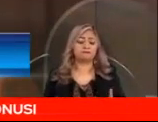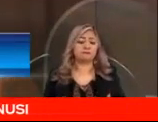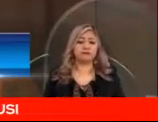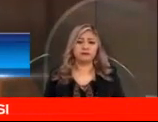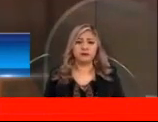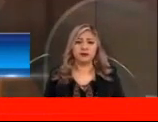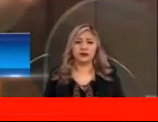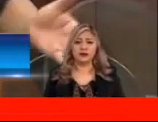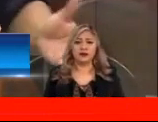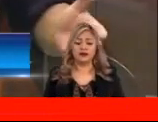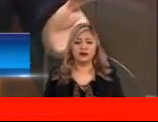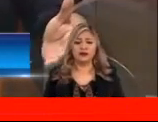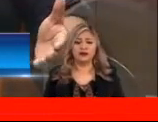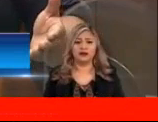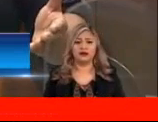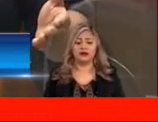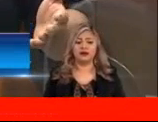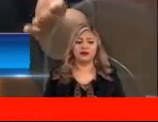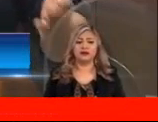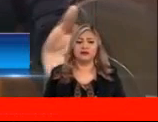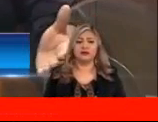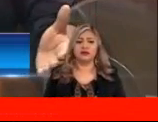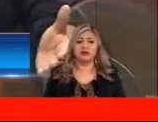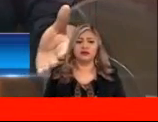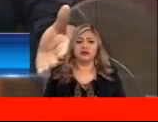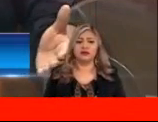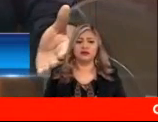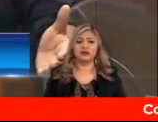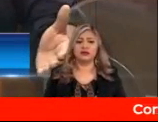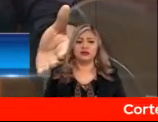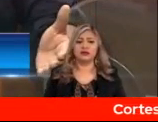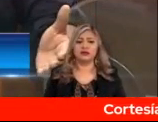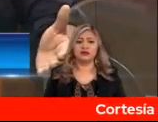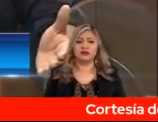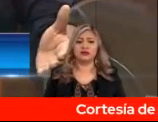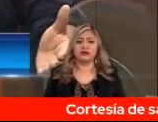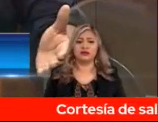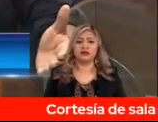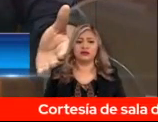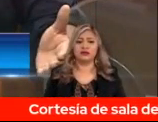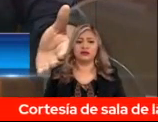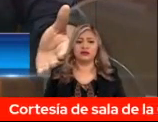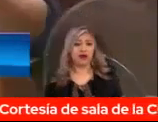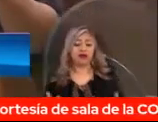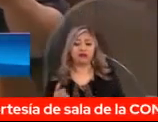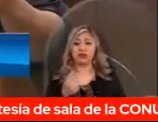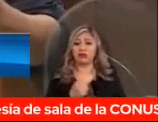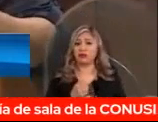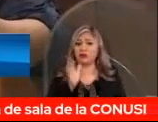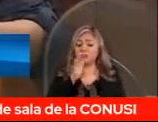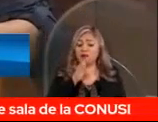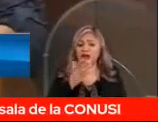en lo que llaman trabajadores informales, en lo que llaman ahora, porque van buscando palabras,